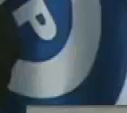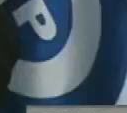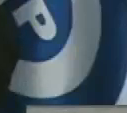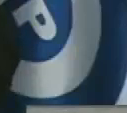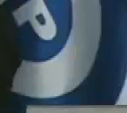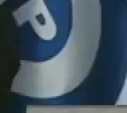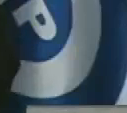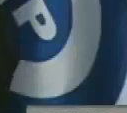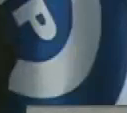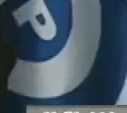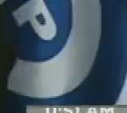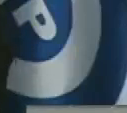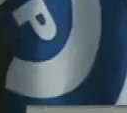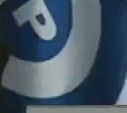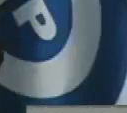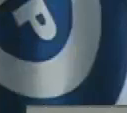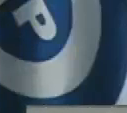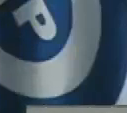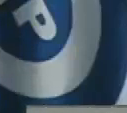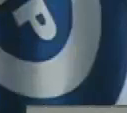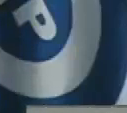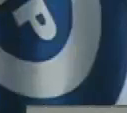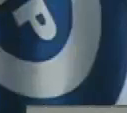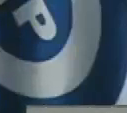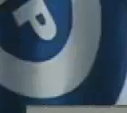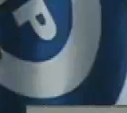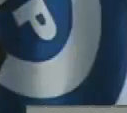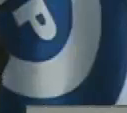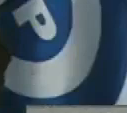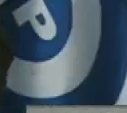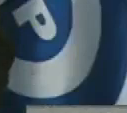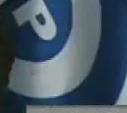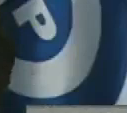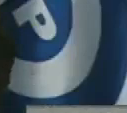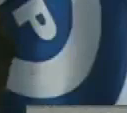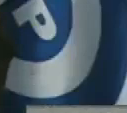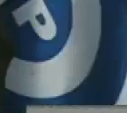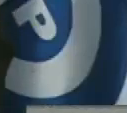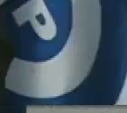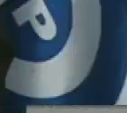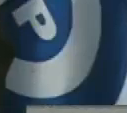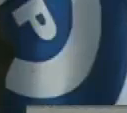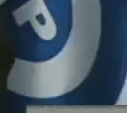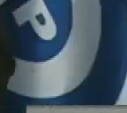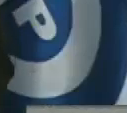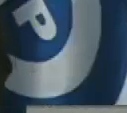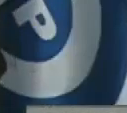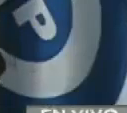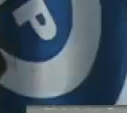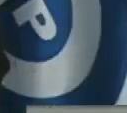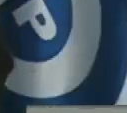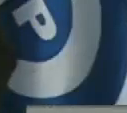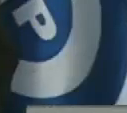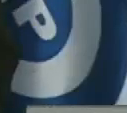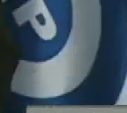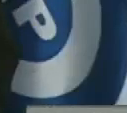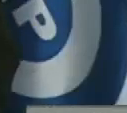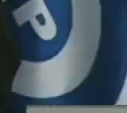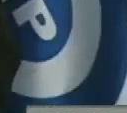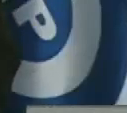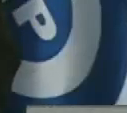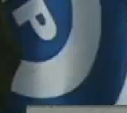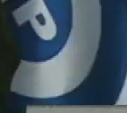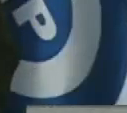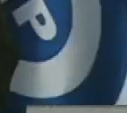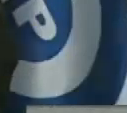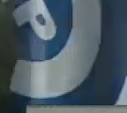Entonces, ¿cómo iba a salir eso así? Si nosotros no estamos detrás de esta trama, eso sale. Pues ahí llegó Douglas Espinosa a